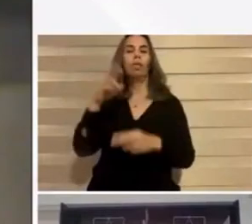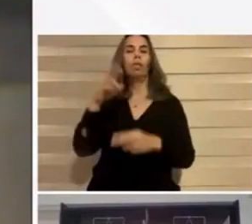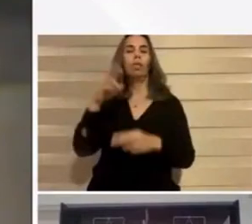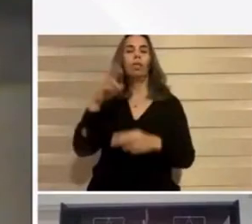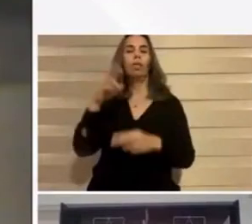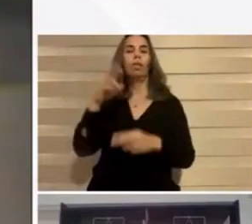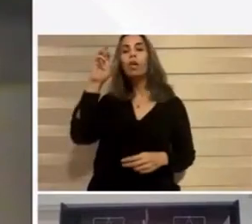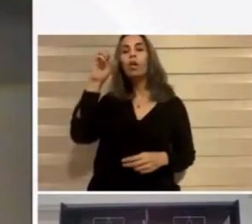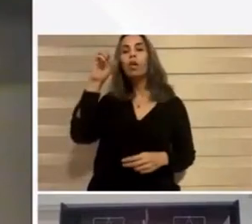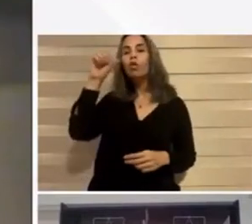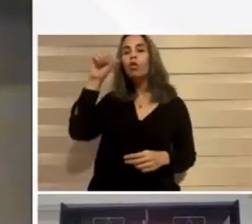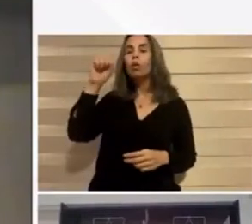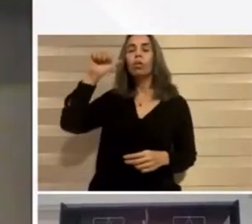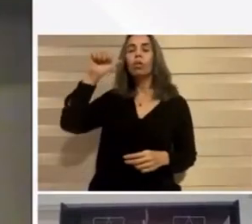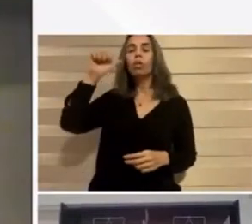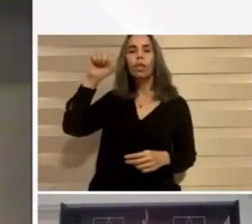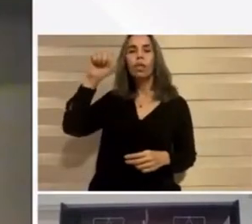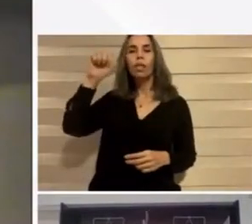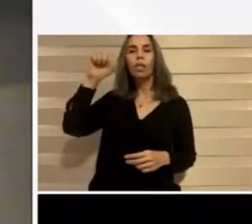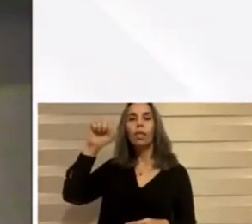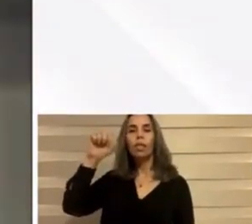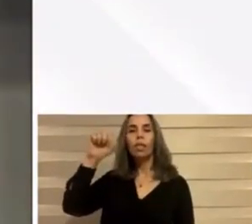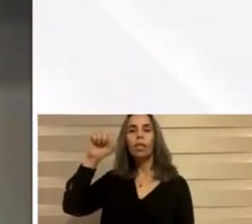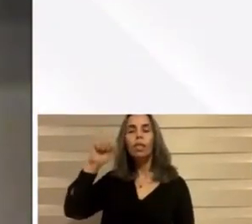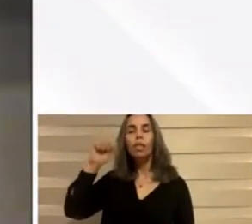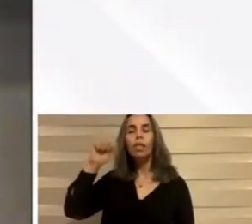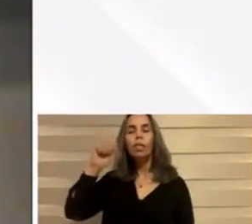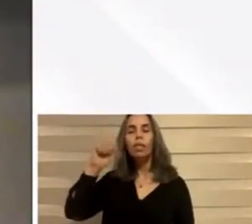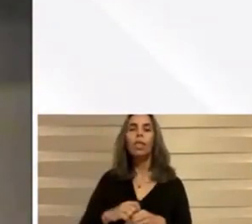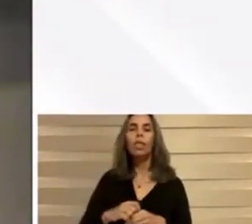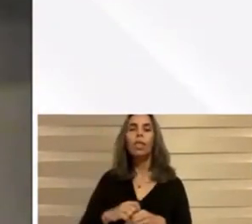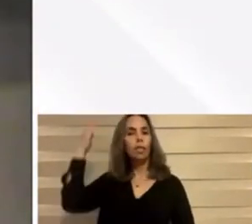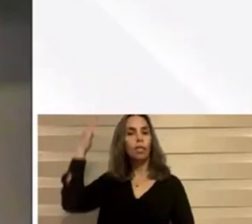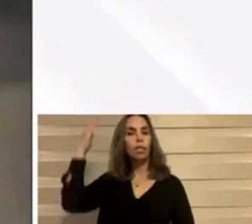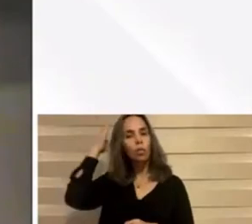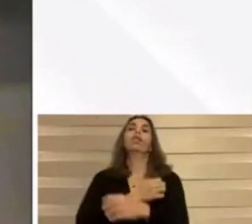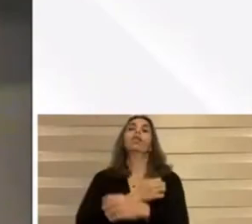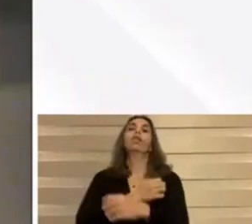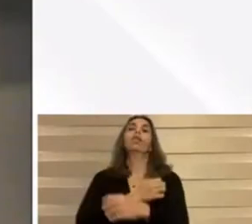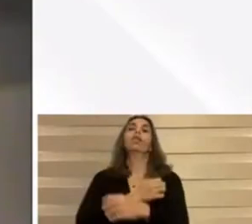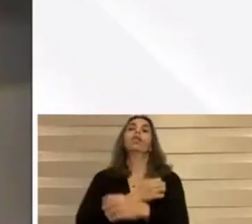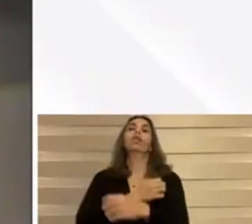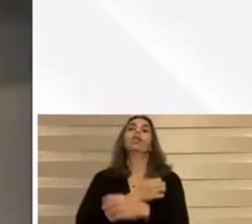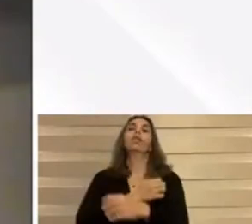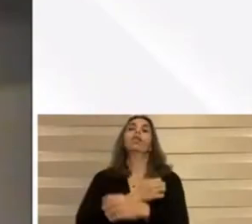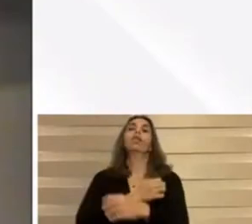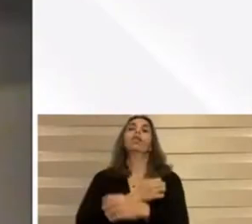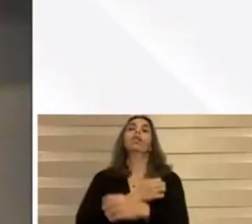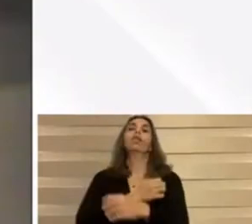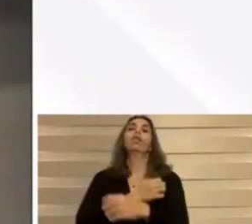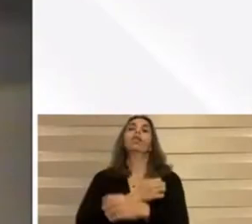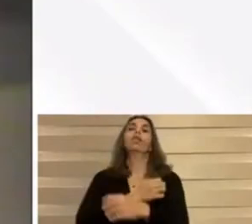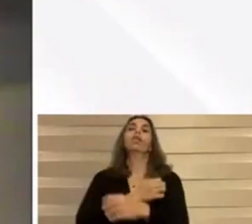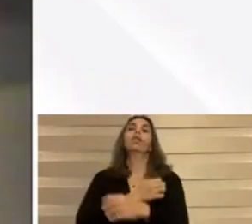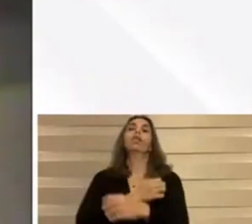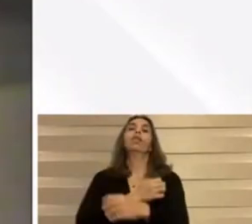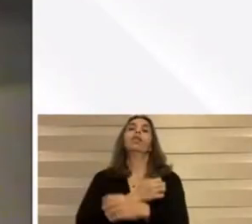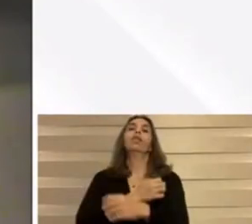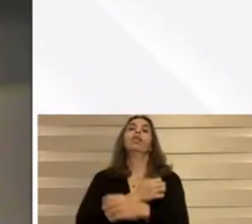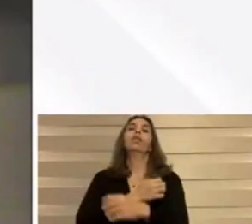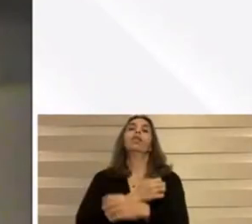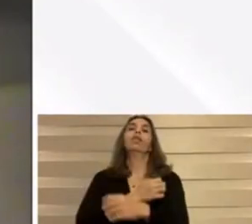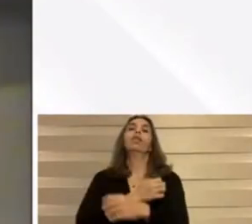titular de la Autoridad Educativa Federal en la Ciudad de México, quienes darán un mensaje de bienvenida.